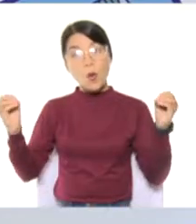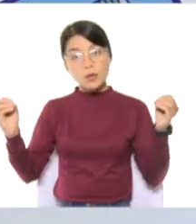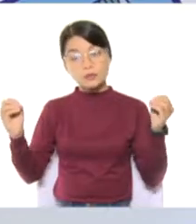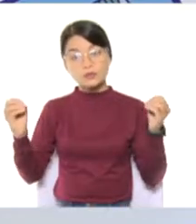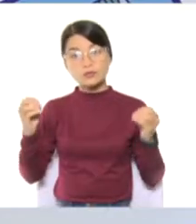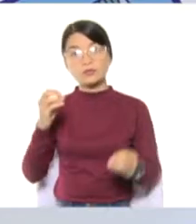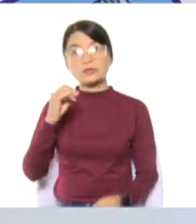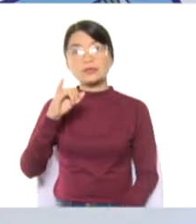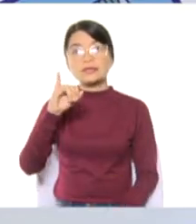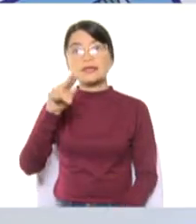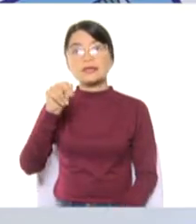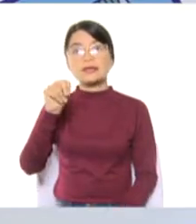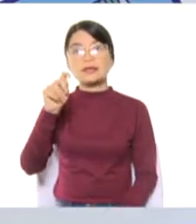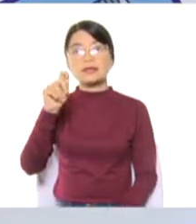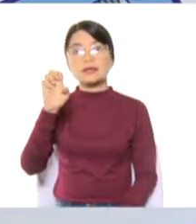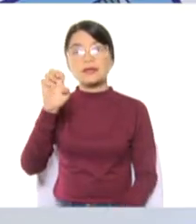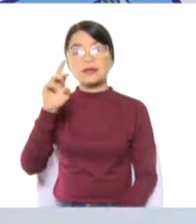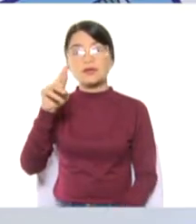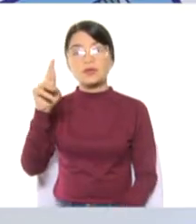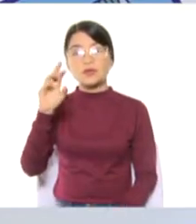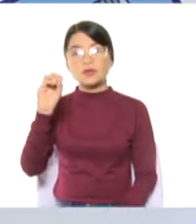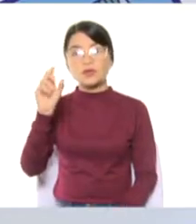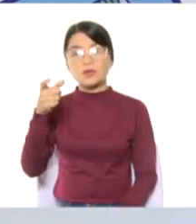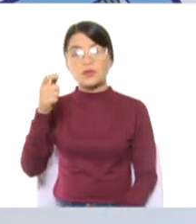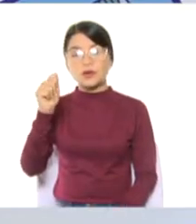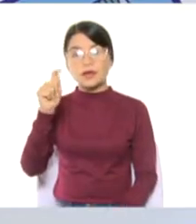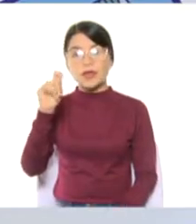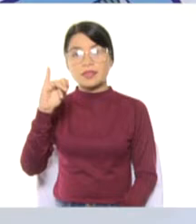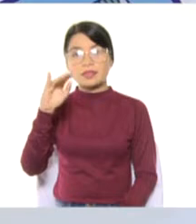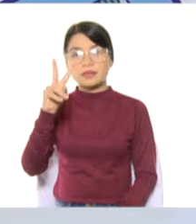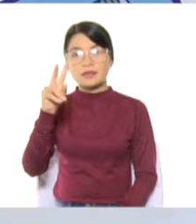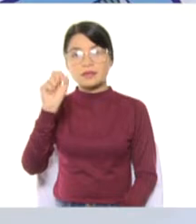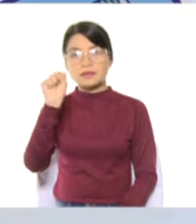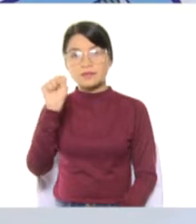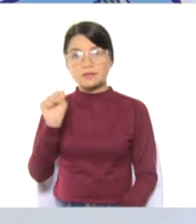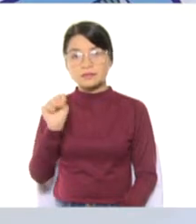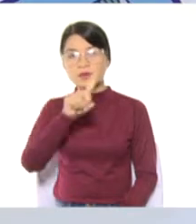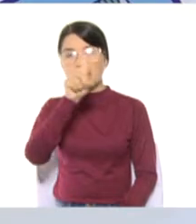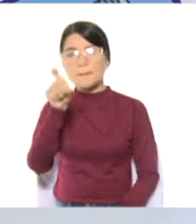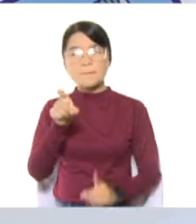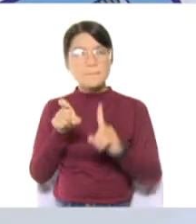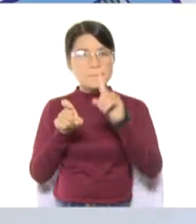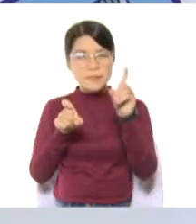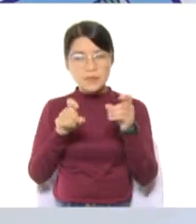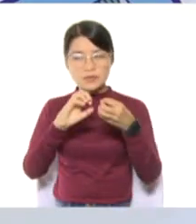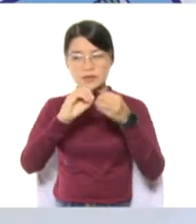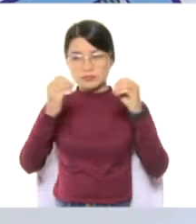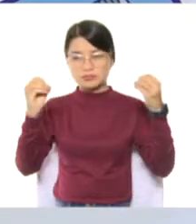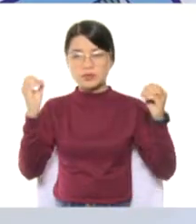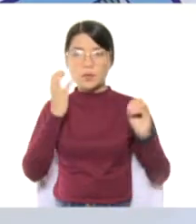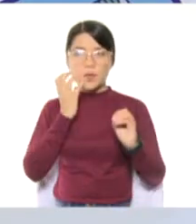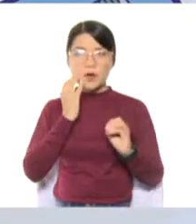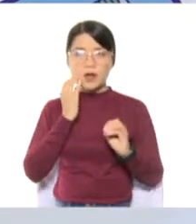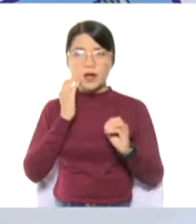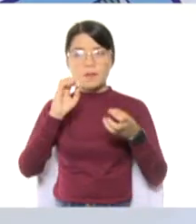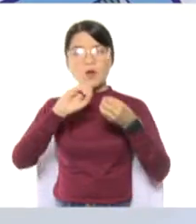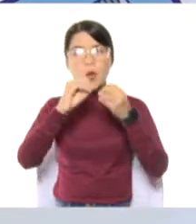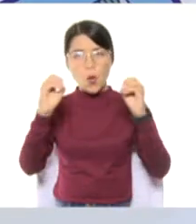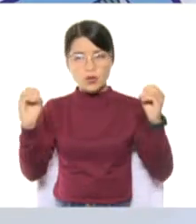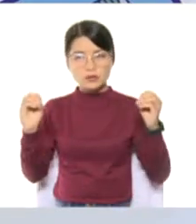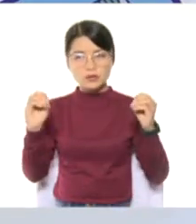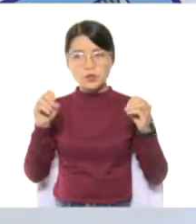una pregunta para obtener una respuesta. Y un ejemplo puede ser en este caso, ¿cuál es tu nombre? Terminamos con lo que serían